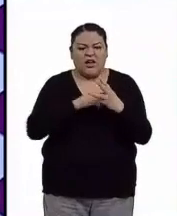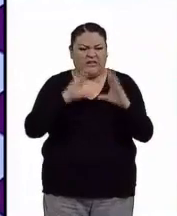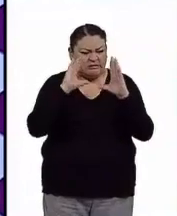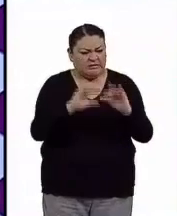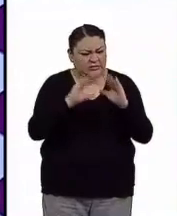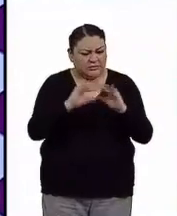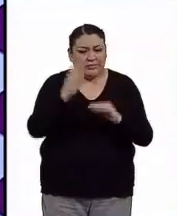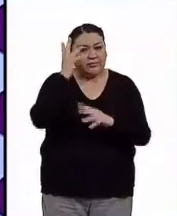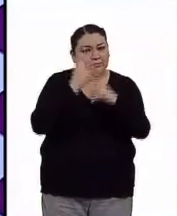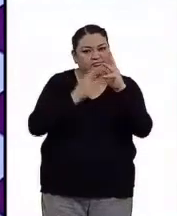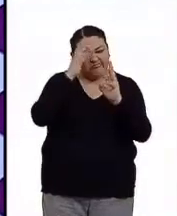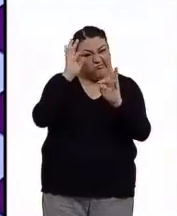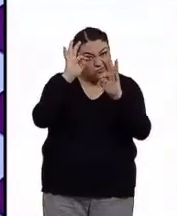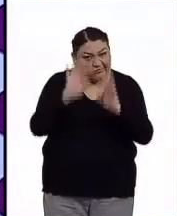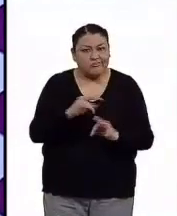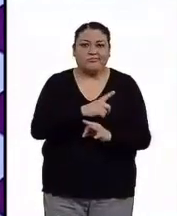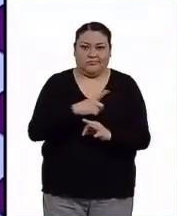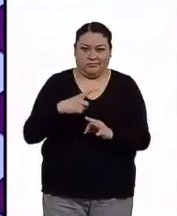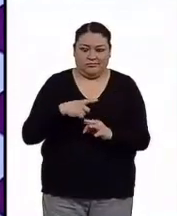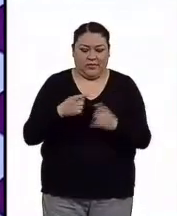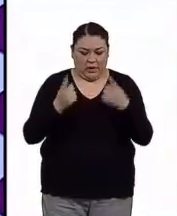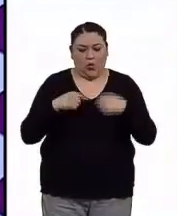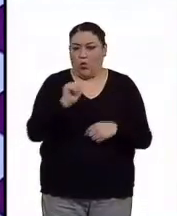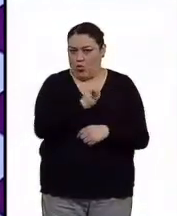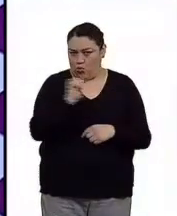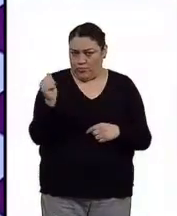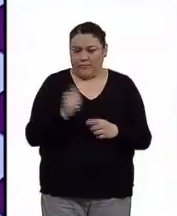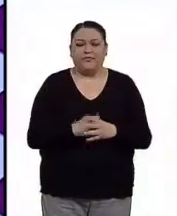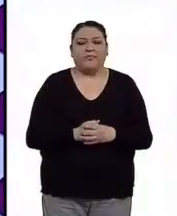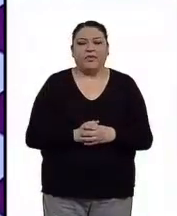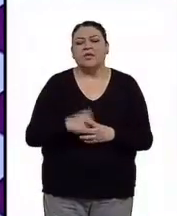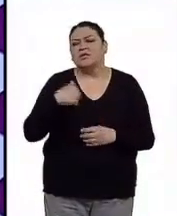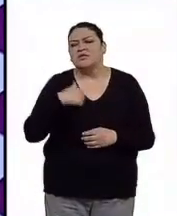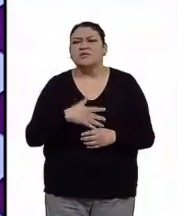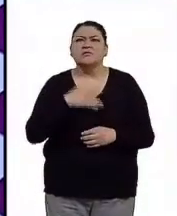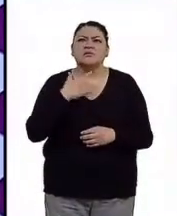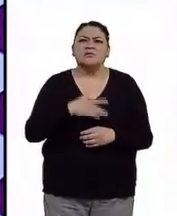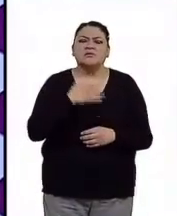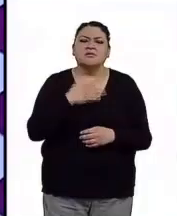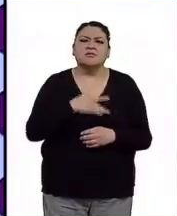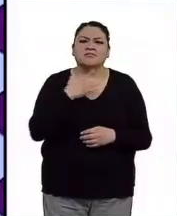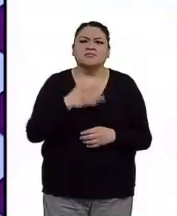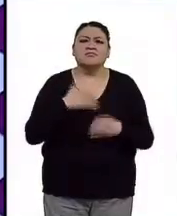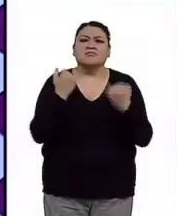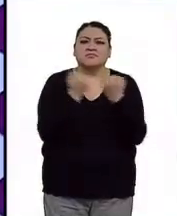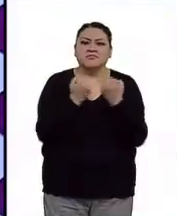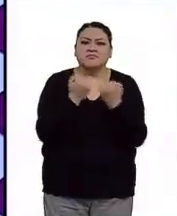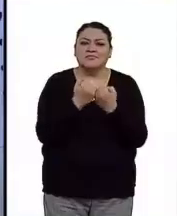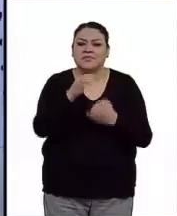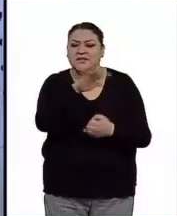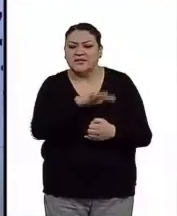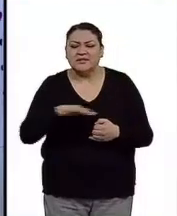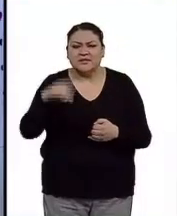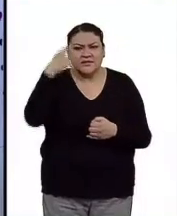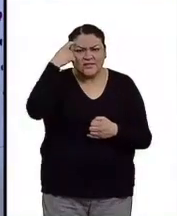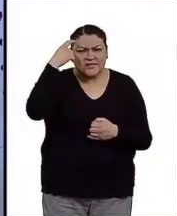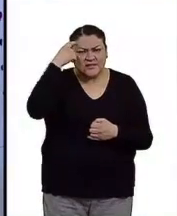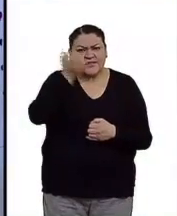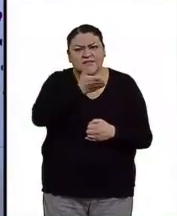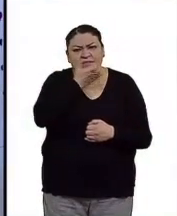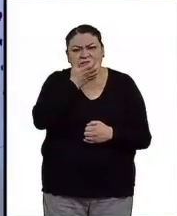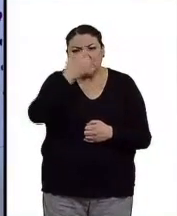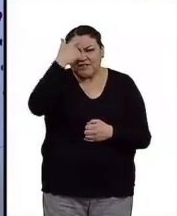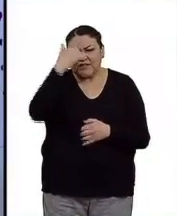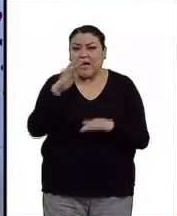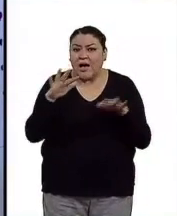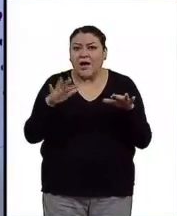otra situación que me parece que también es muy importante, pues es cambiar estas concepciones